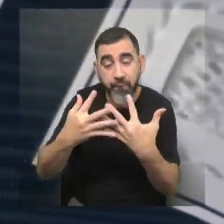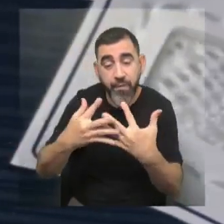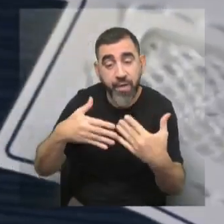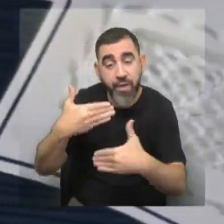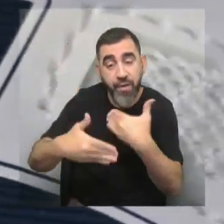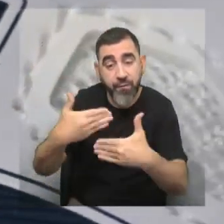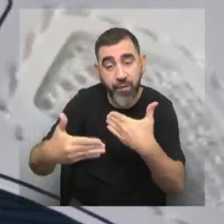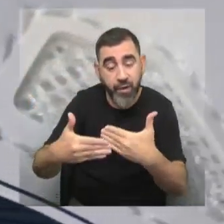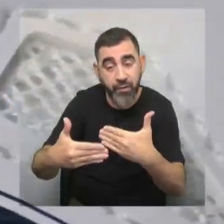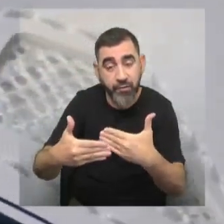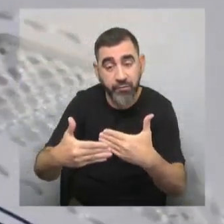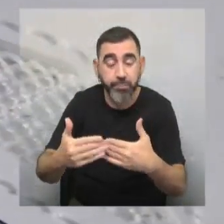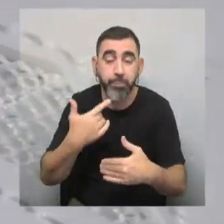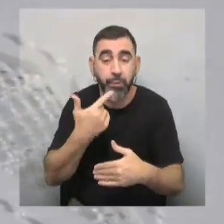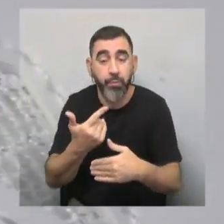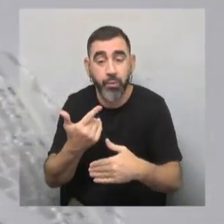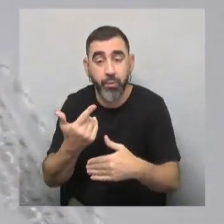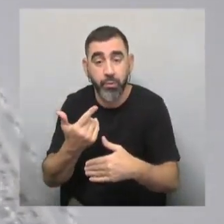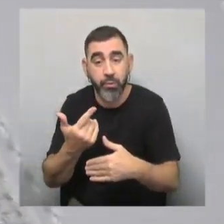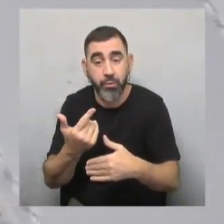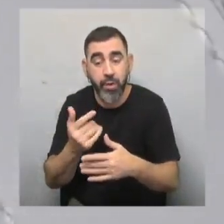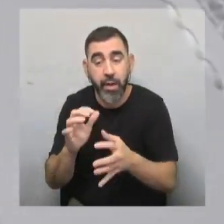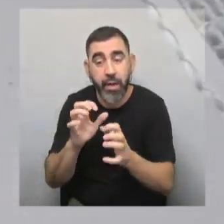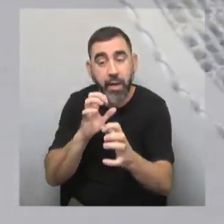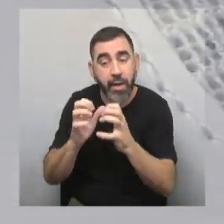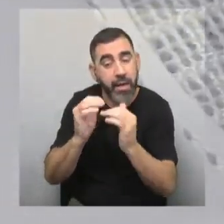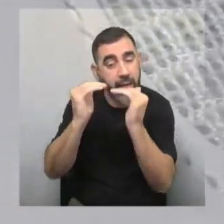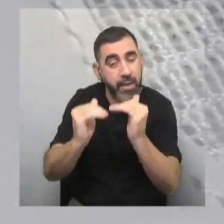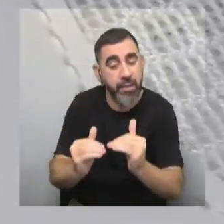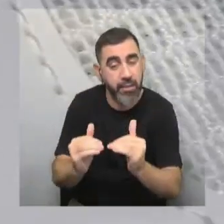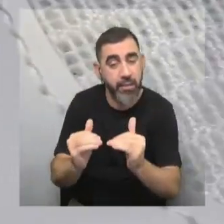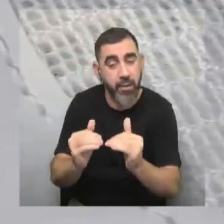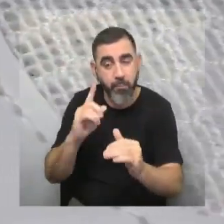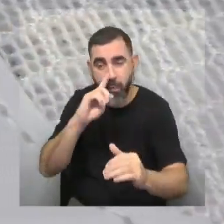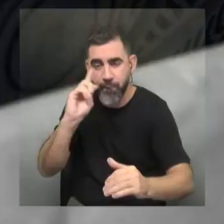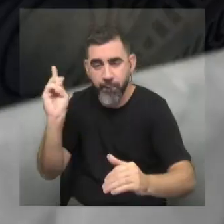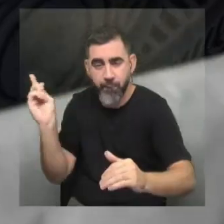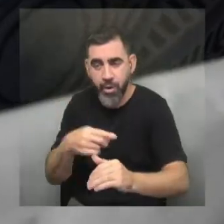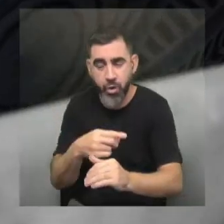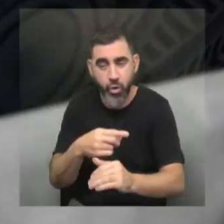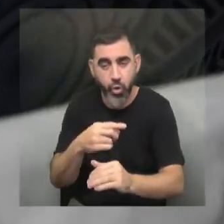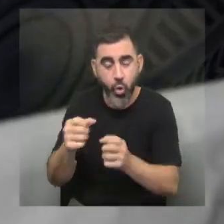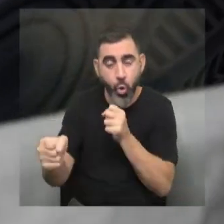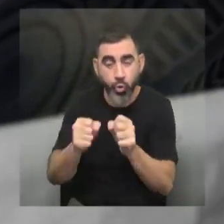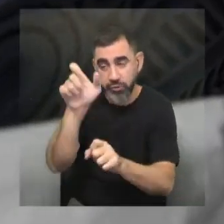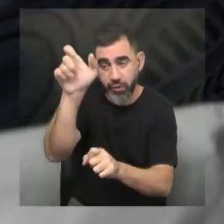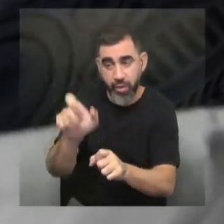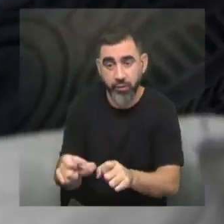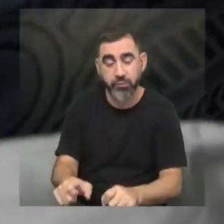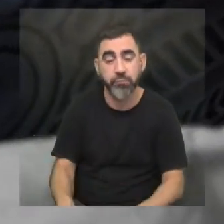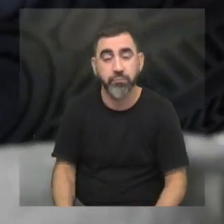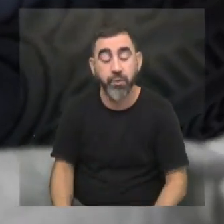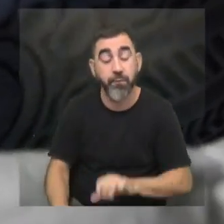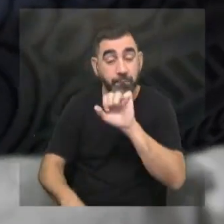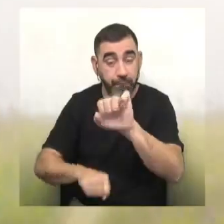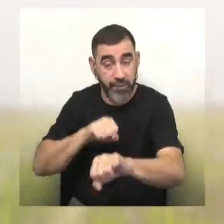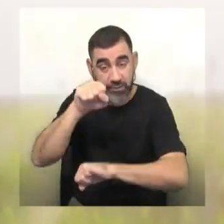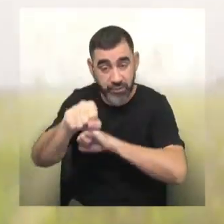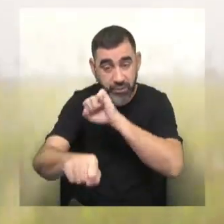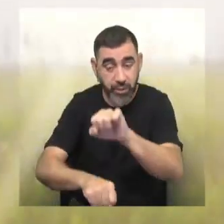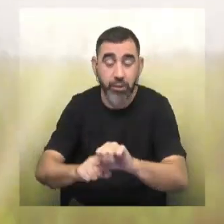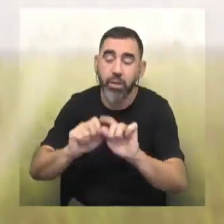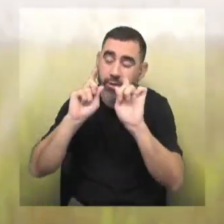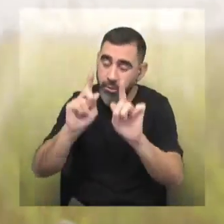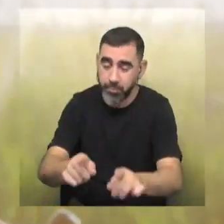que provocan que un ahorro de energía y un aumento de la velocidad del competidor. En las bicicletas, otro